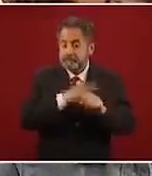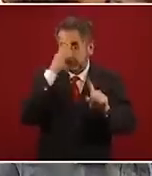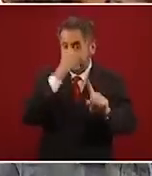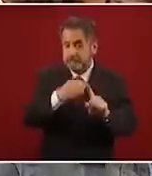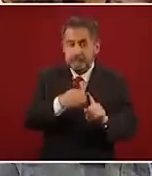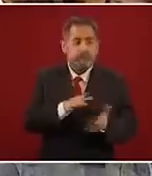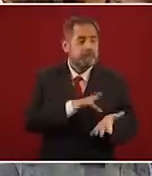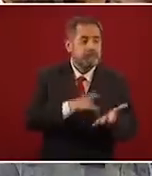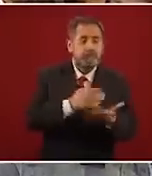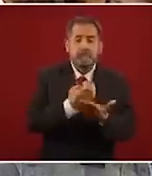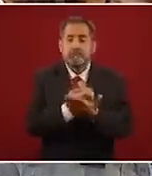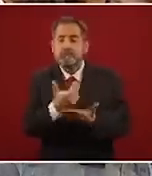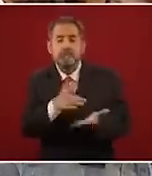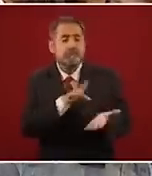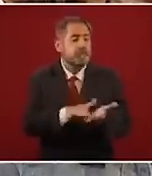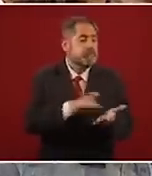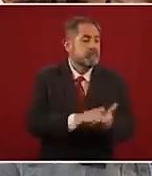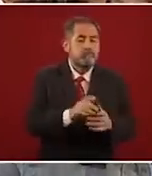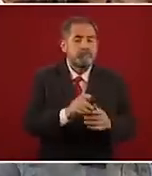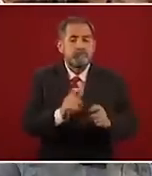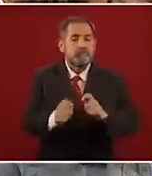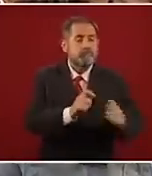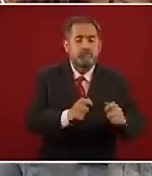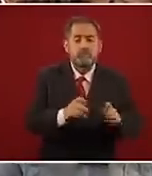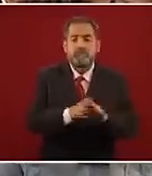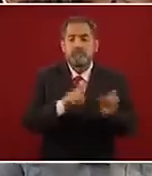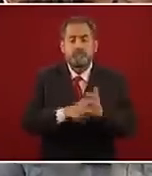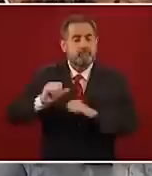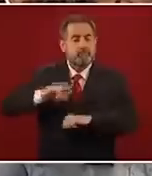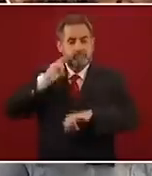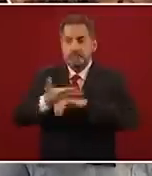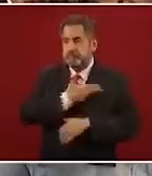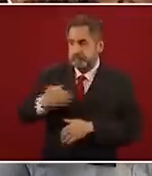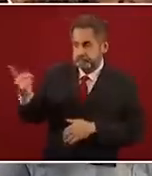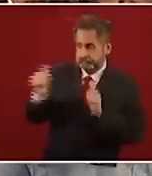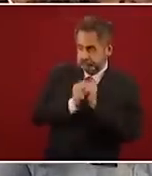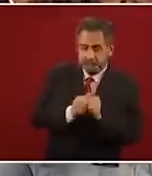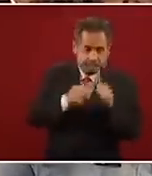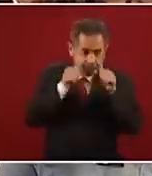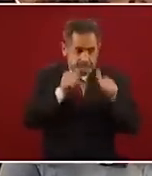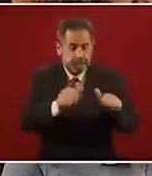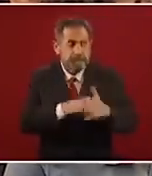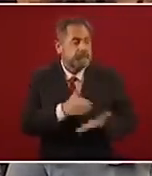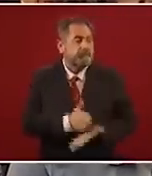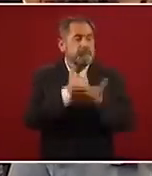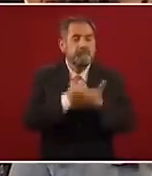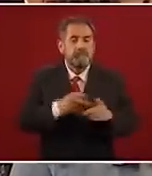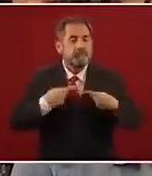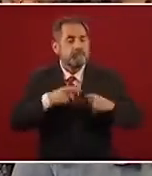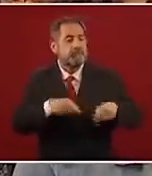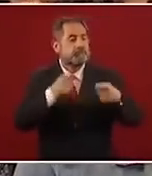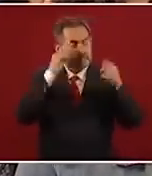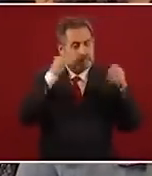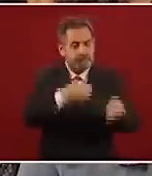apoyar económicamente las actividades a cargo del Ejecutivo Federal en el campo de la asistencia pública,